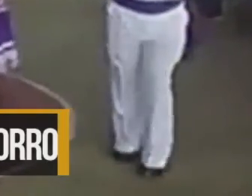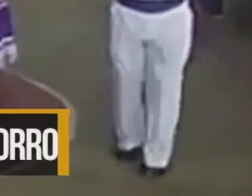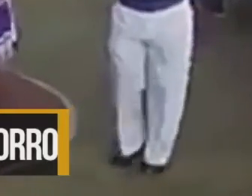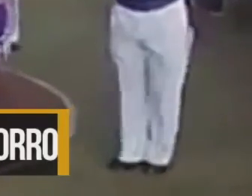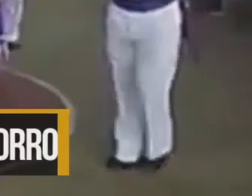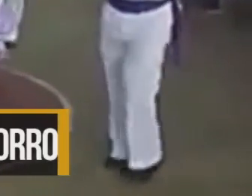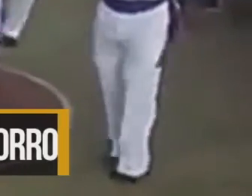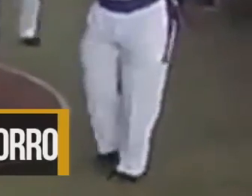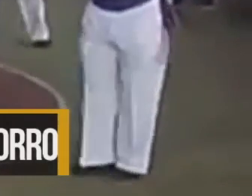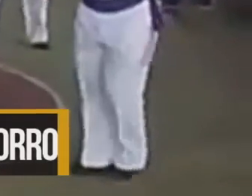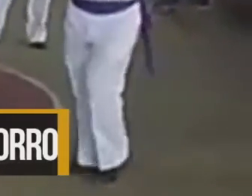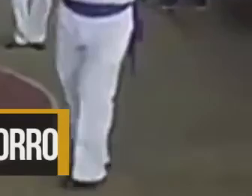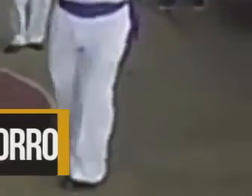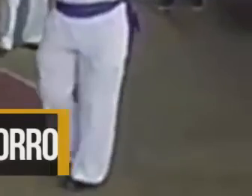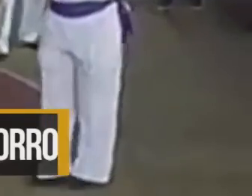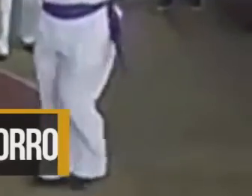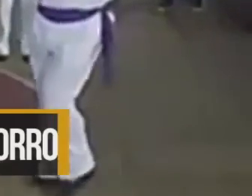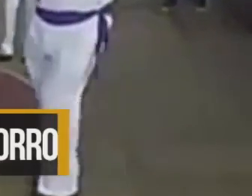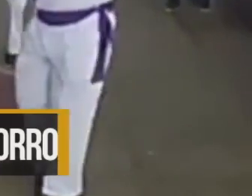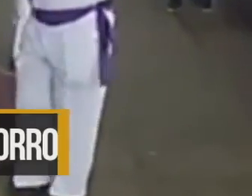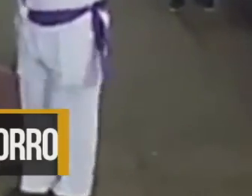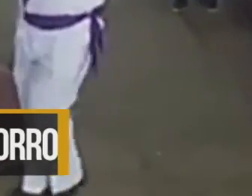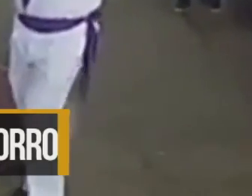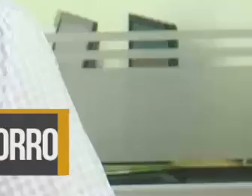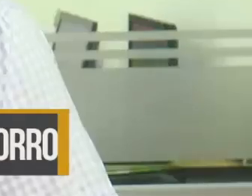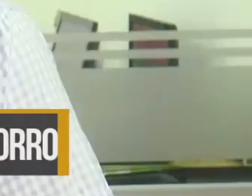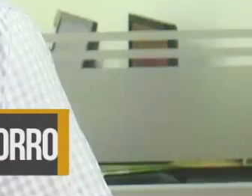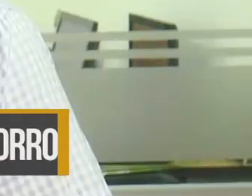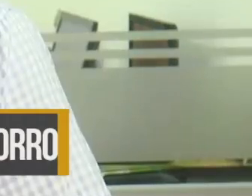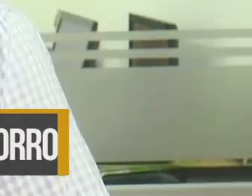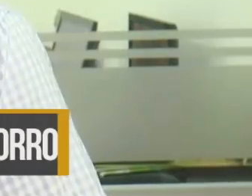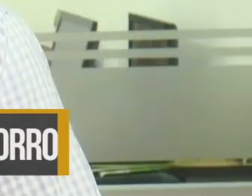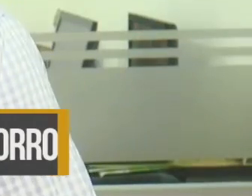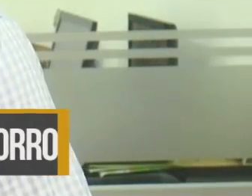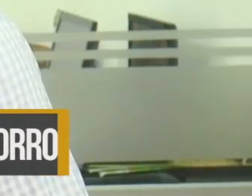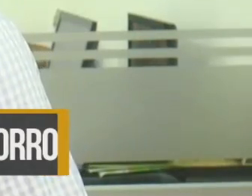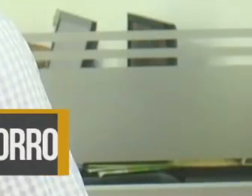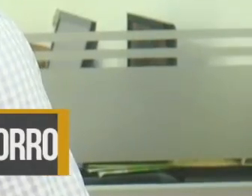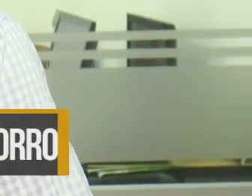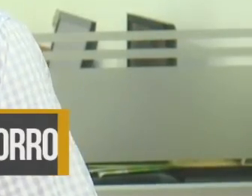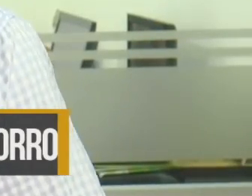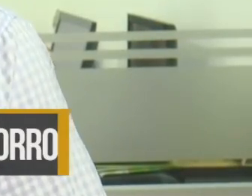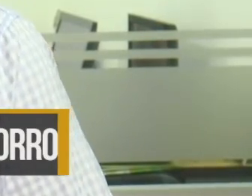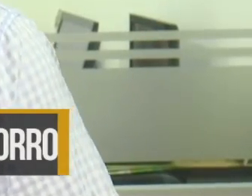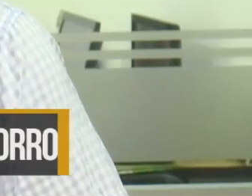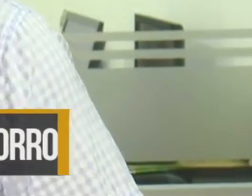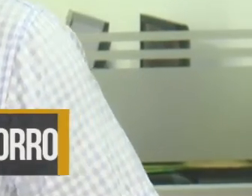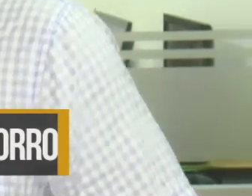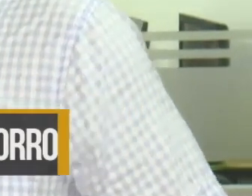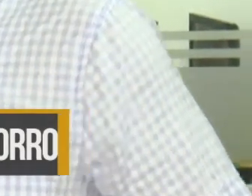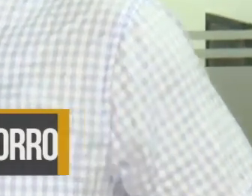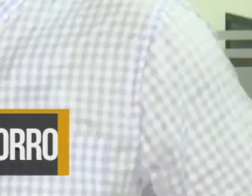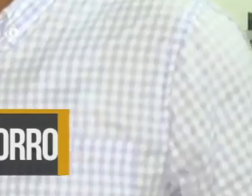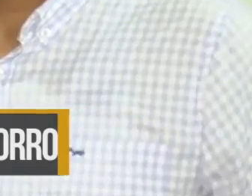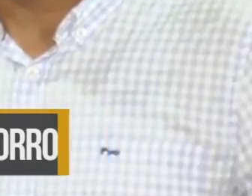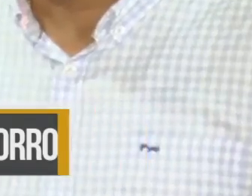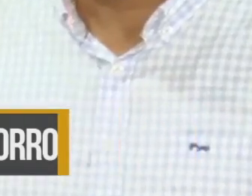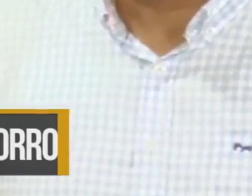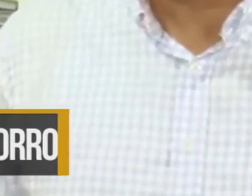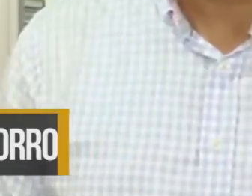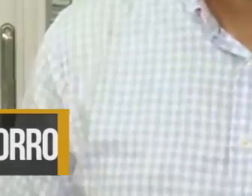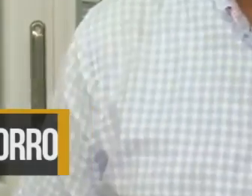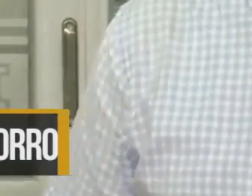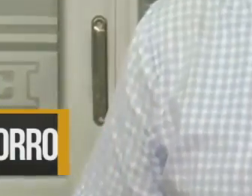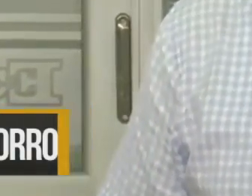Berrío en el primero, el 2 y el 3 de julio, que también estamos invitados a participar en este municipio. Bueno, muy bien, es la información que les tengo